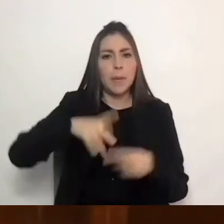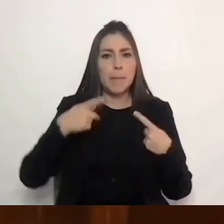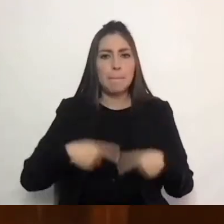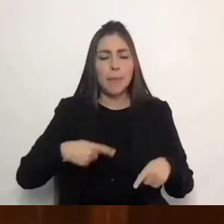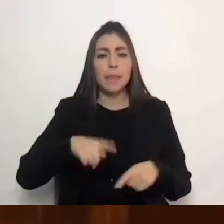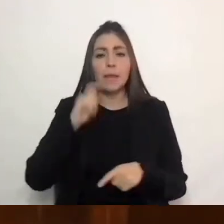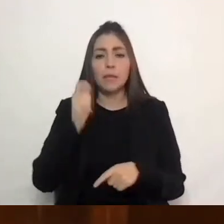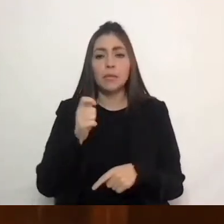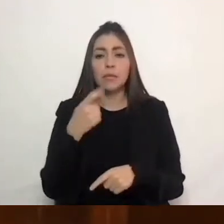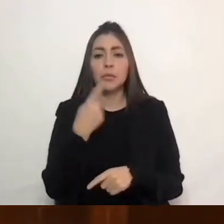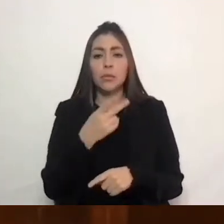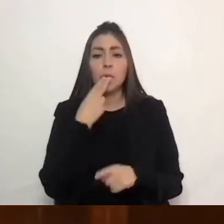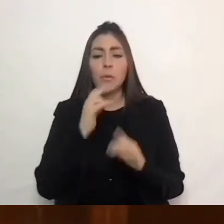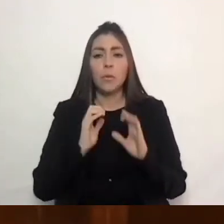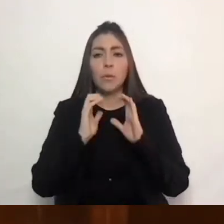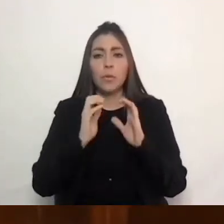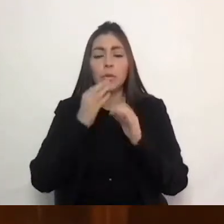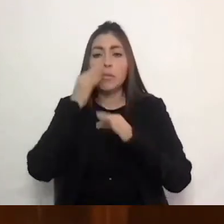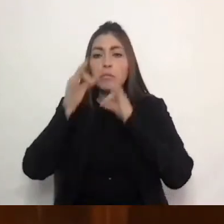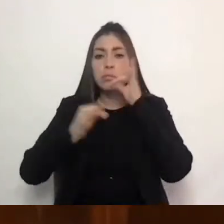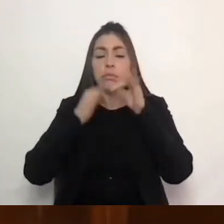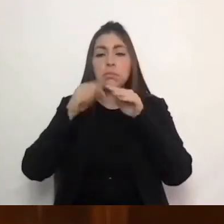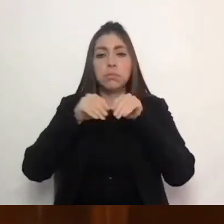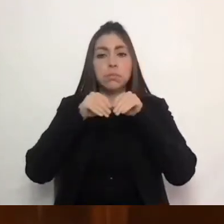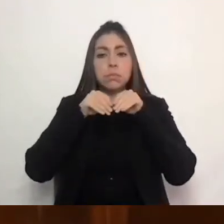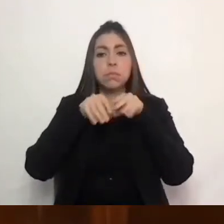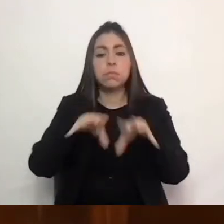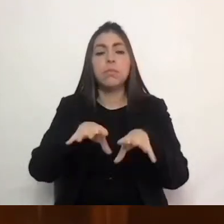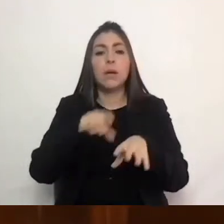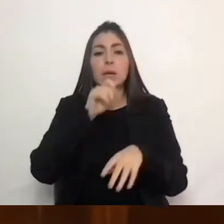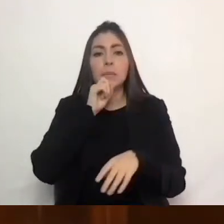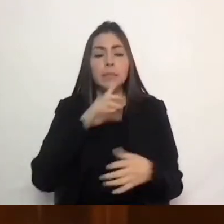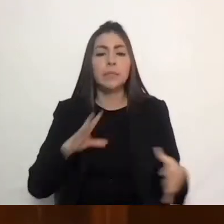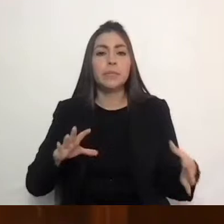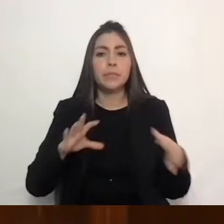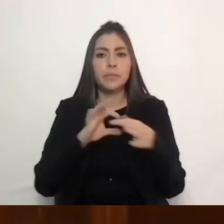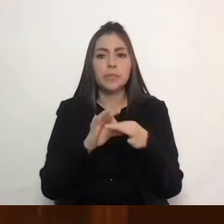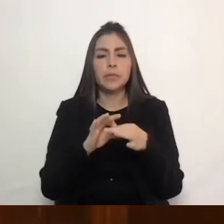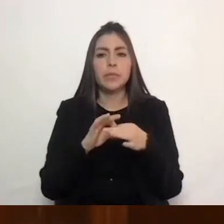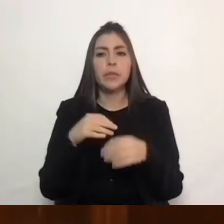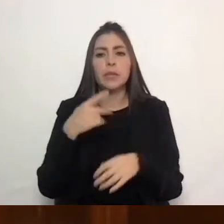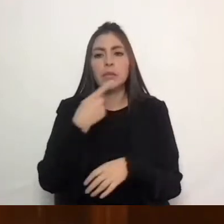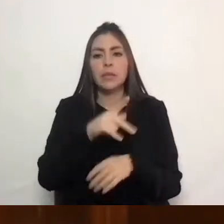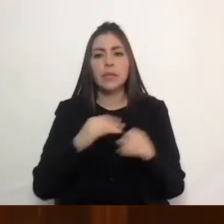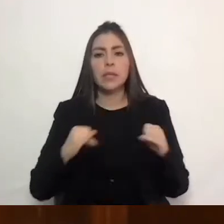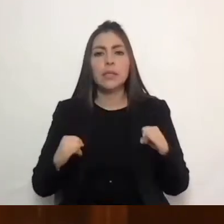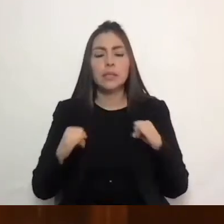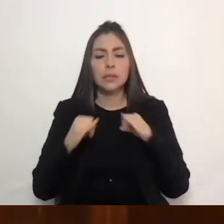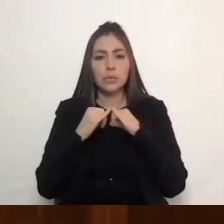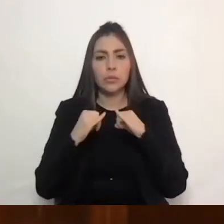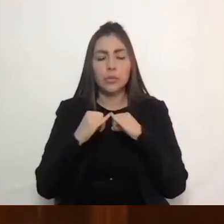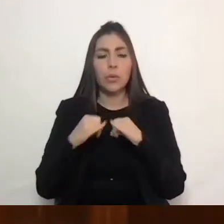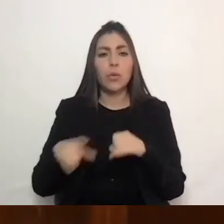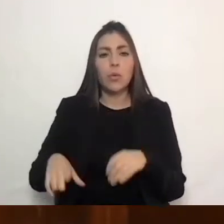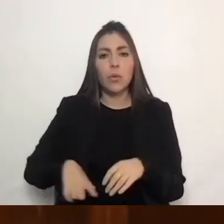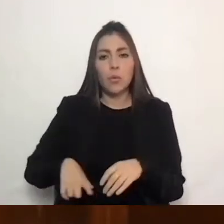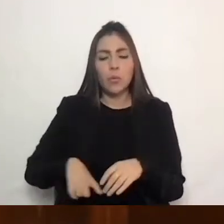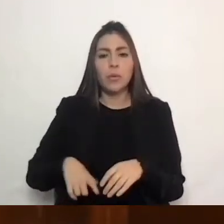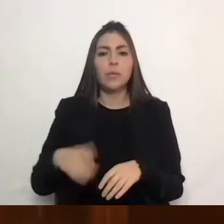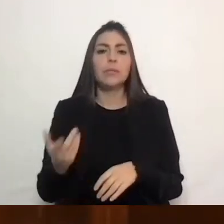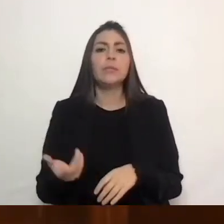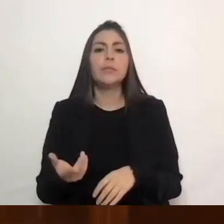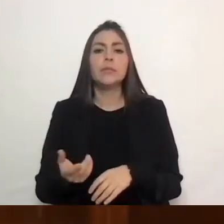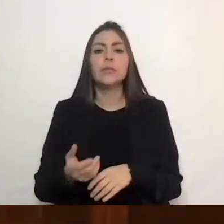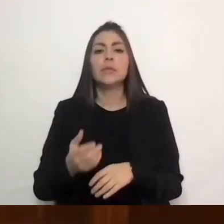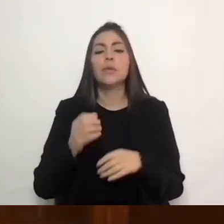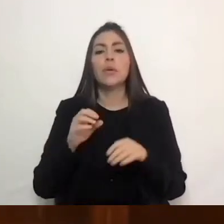preservación, promoción y difusión corresponde a las instituciones públicas, organizaciones